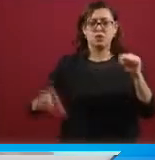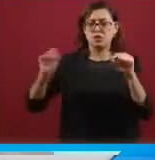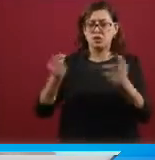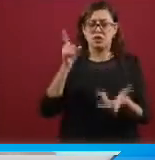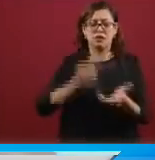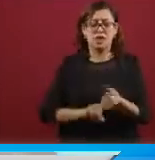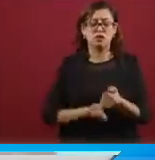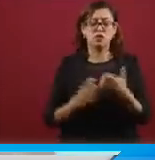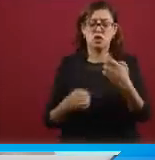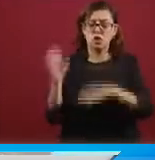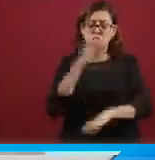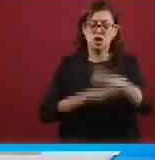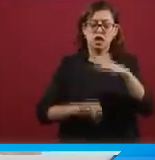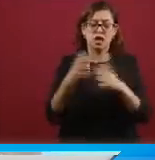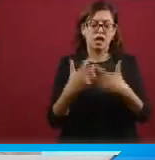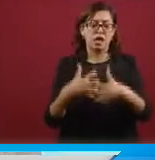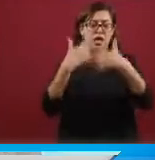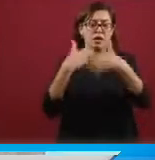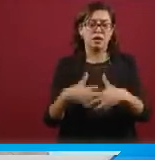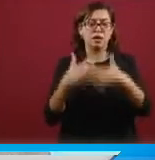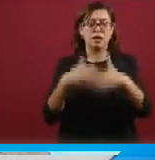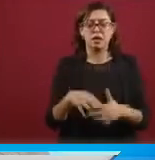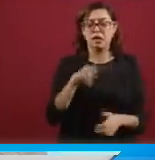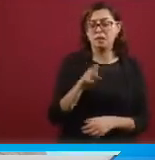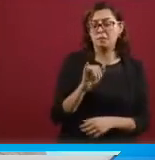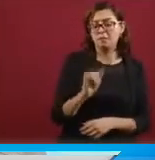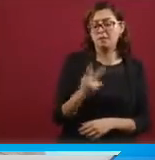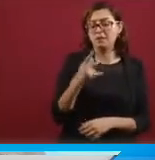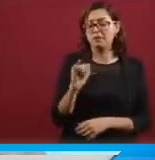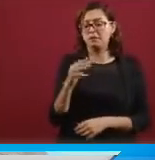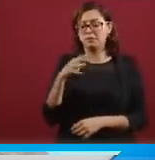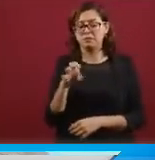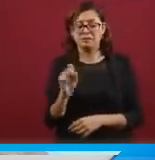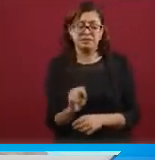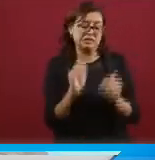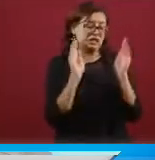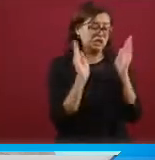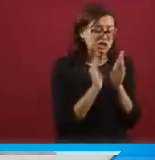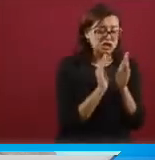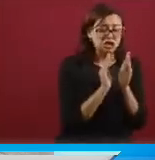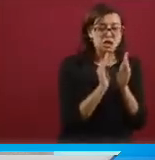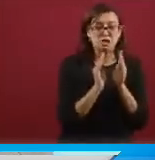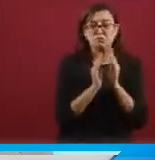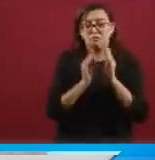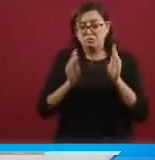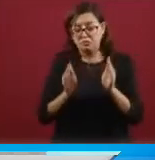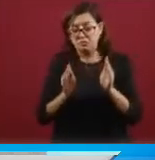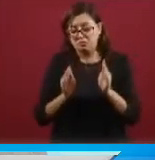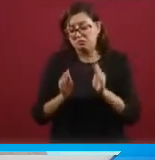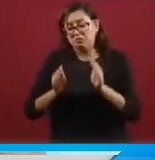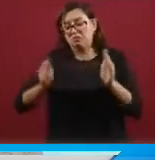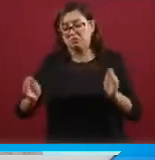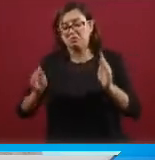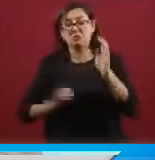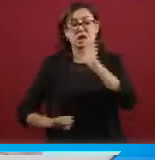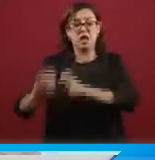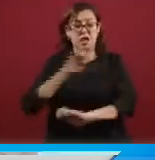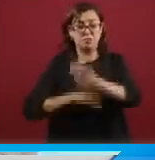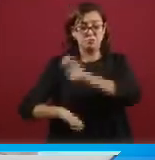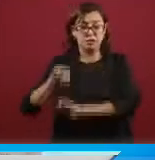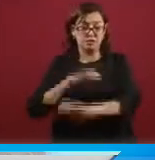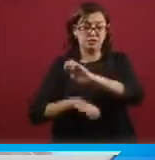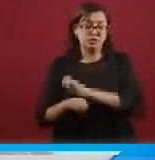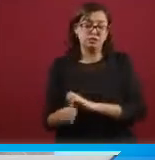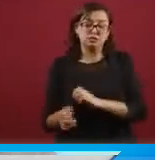de interés con la finalidad de expandir sus capacidades productivas. El cumplimiento puntual de los pagos les facilitará continuar con una línea de crédito